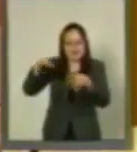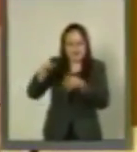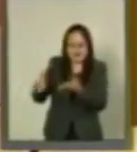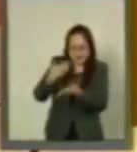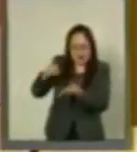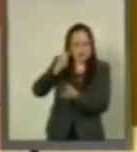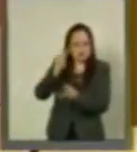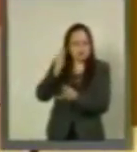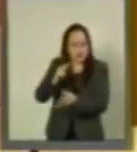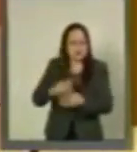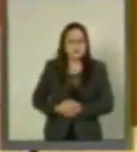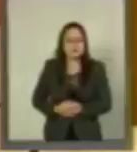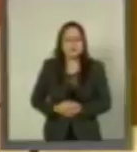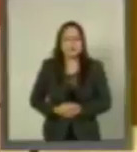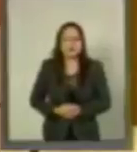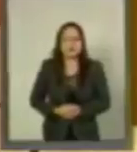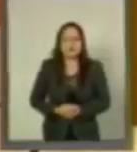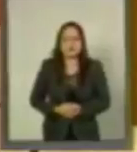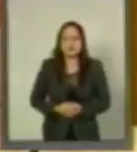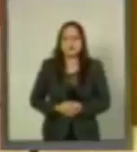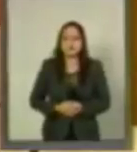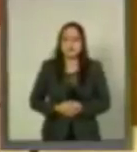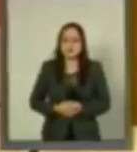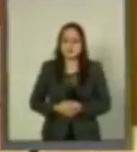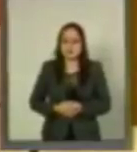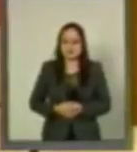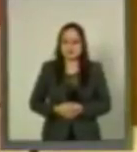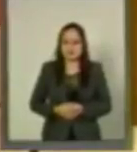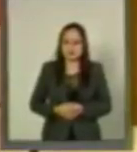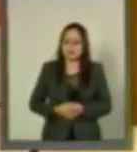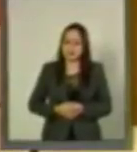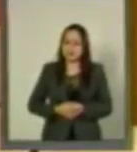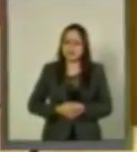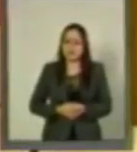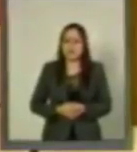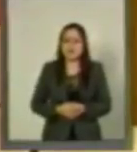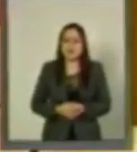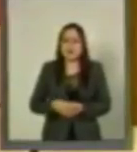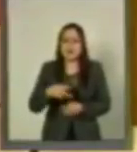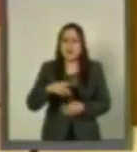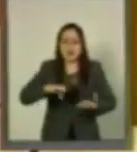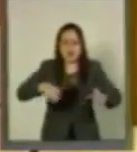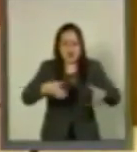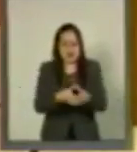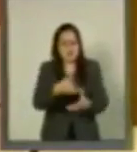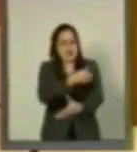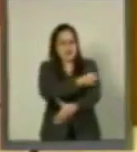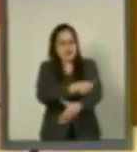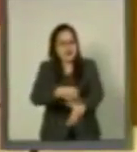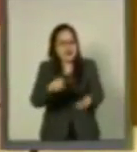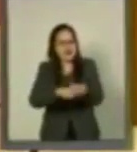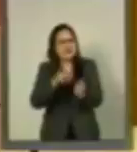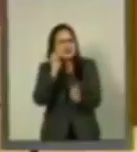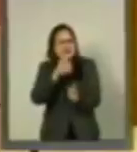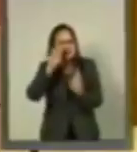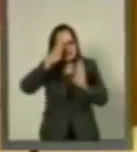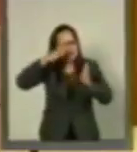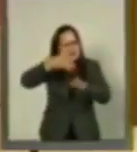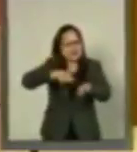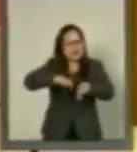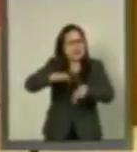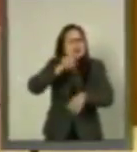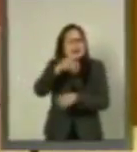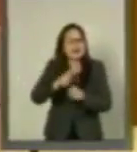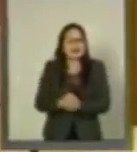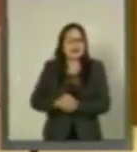verá. Los giros que tienen estas familias. Tan solo